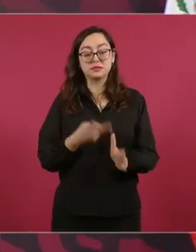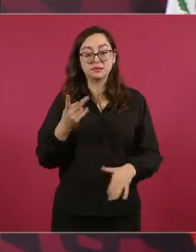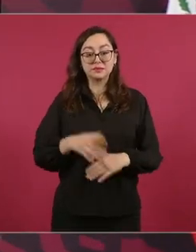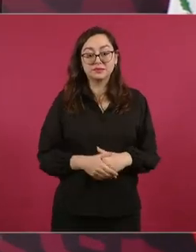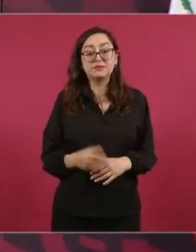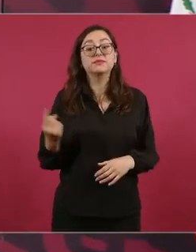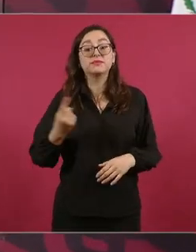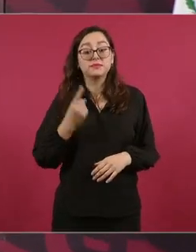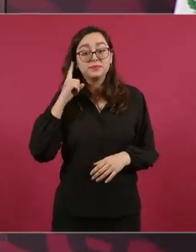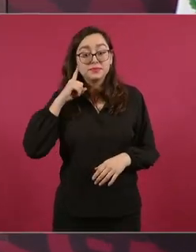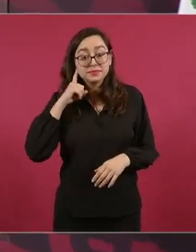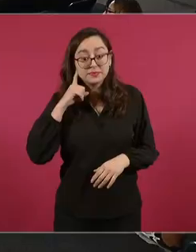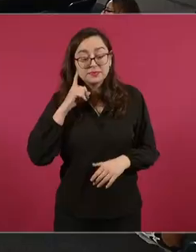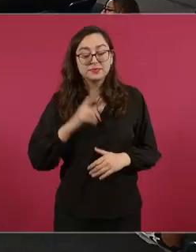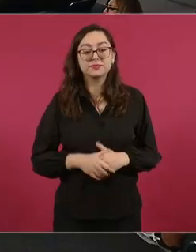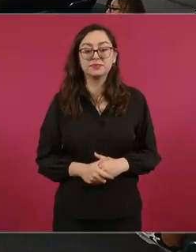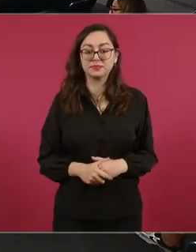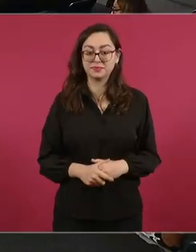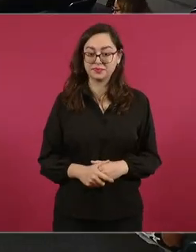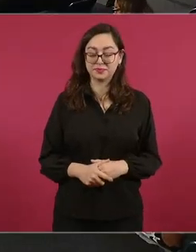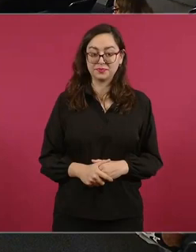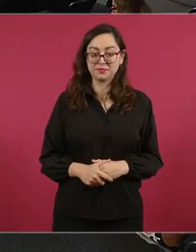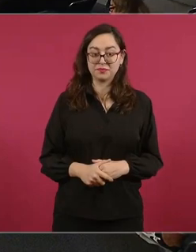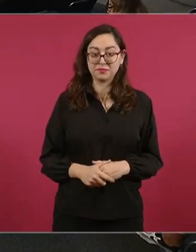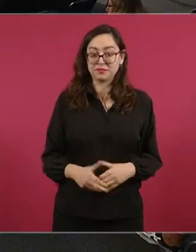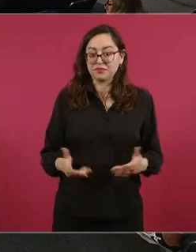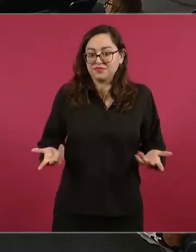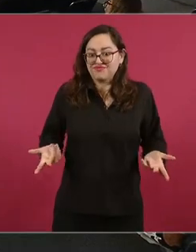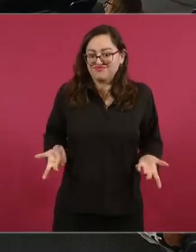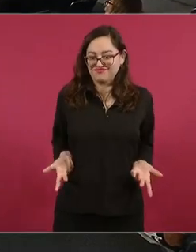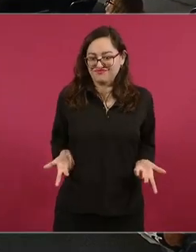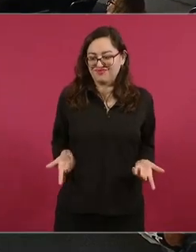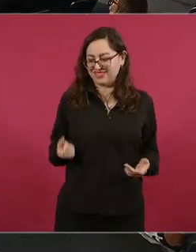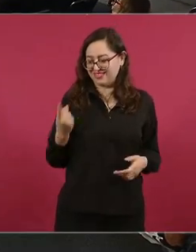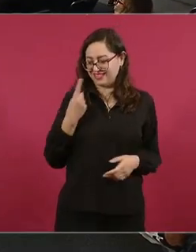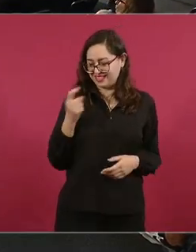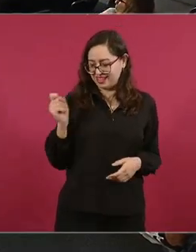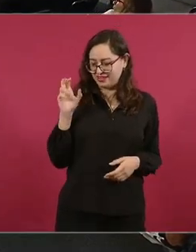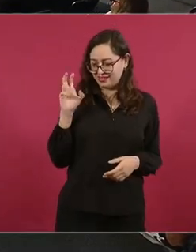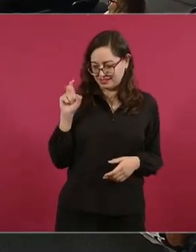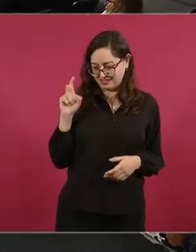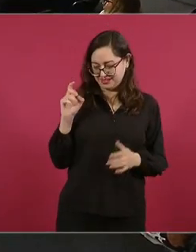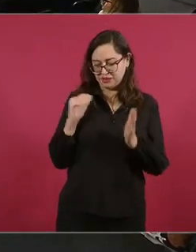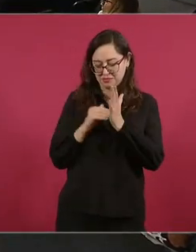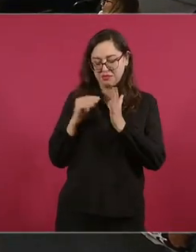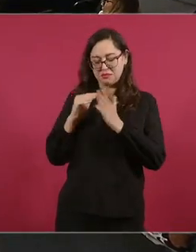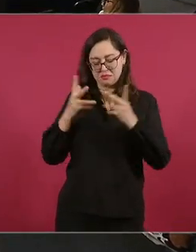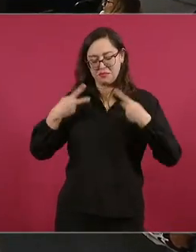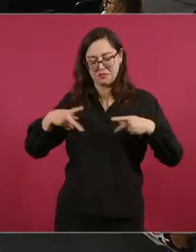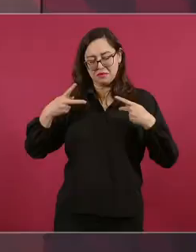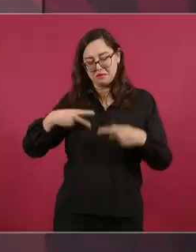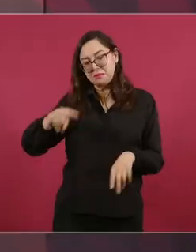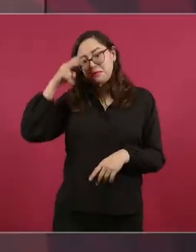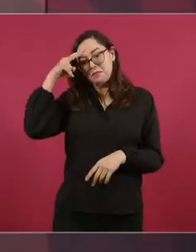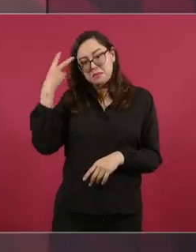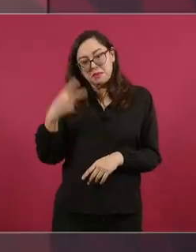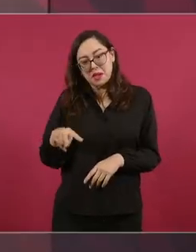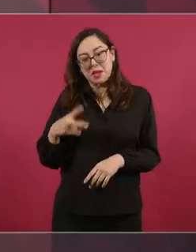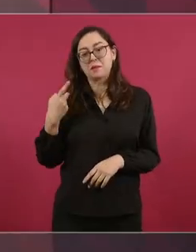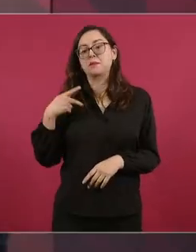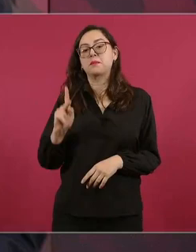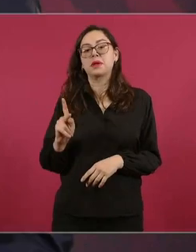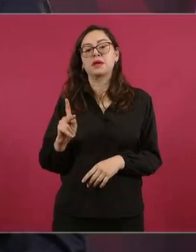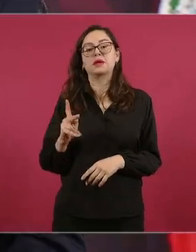¿Mande? Somos 130 millones de mexicanos, pero ahora con el